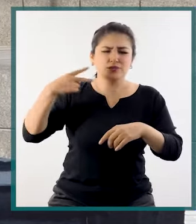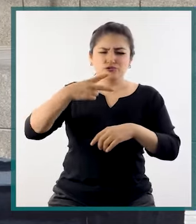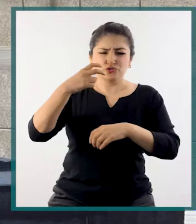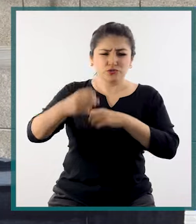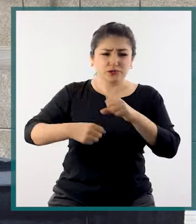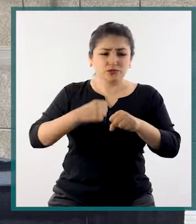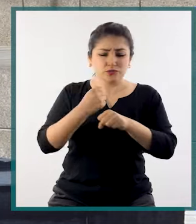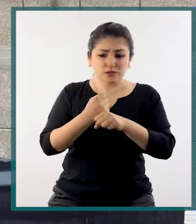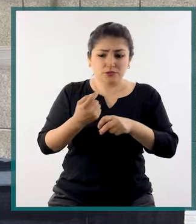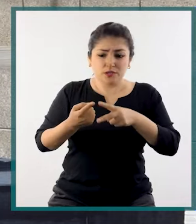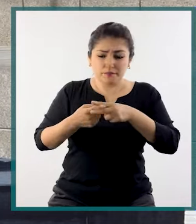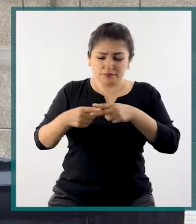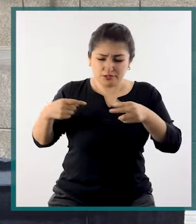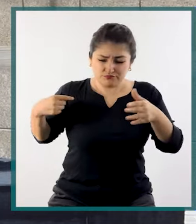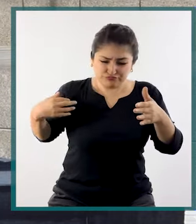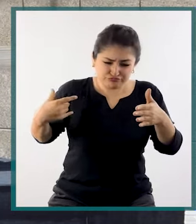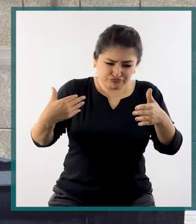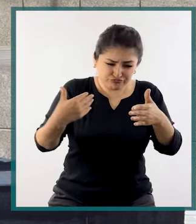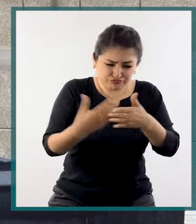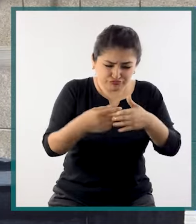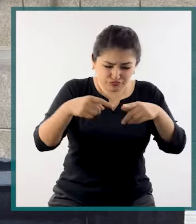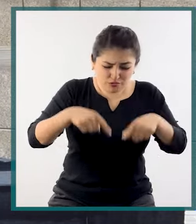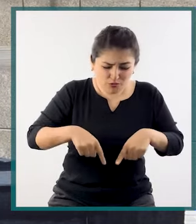nos permite hoy en día conmemorarla,